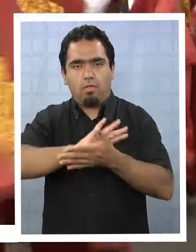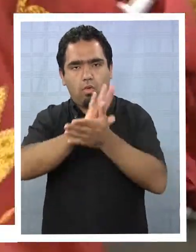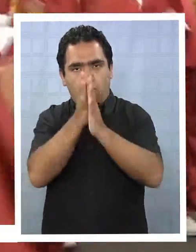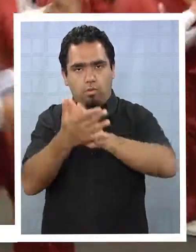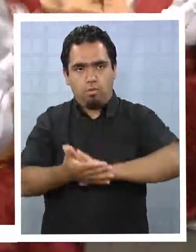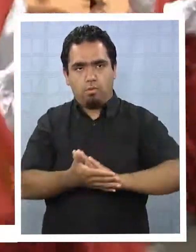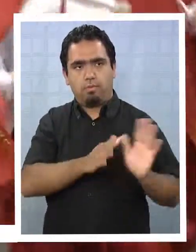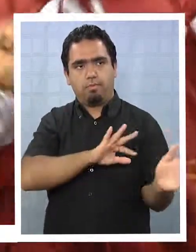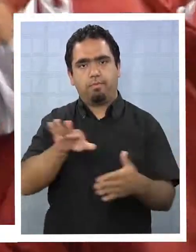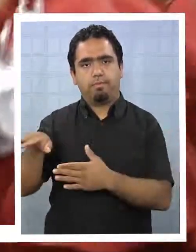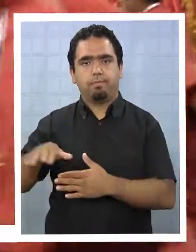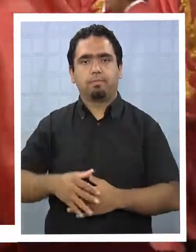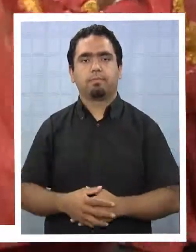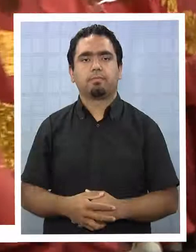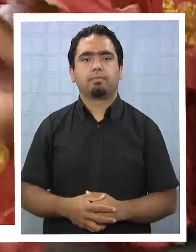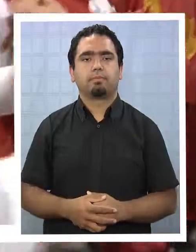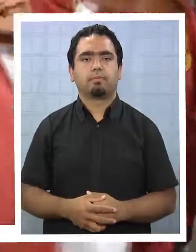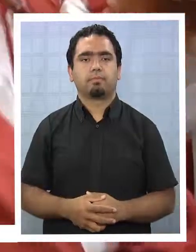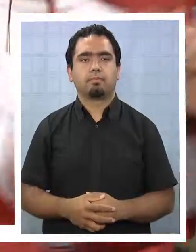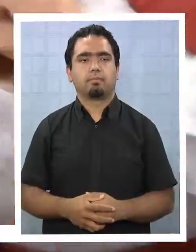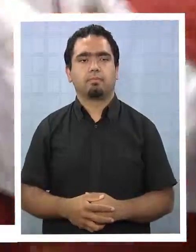posible.